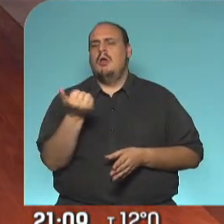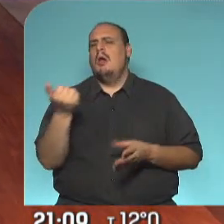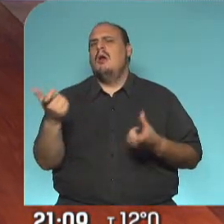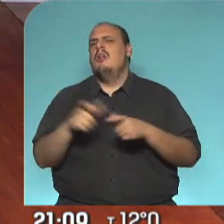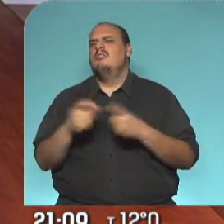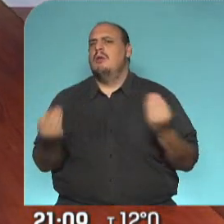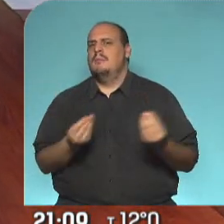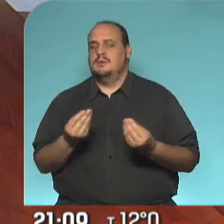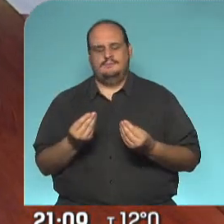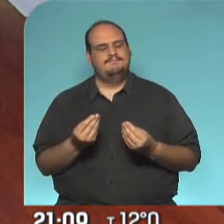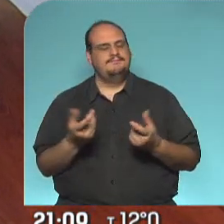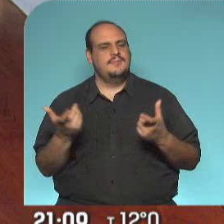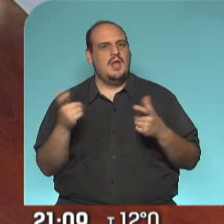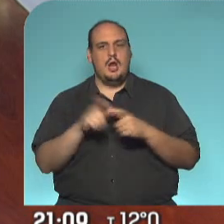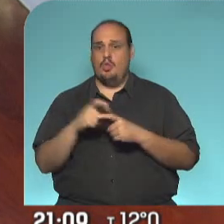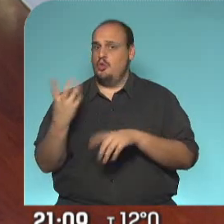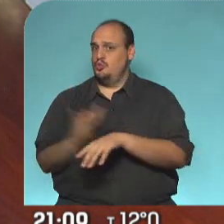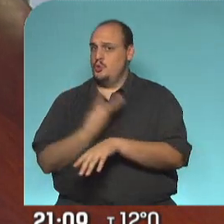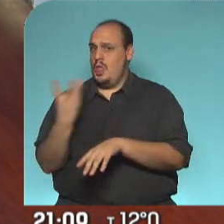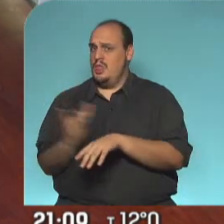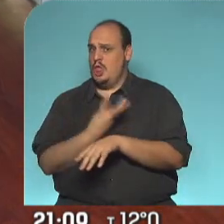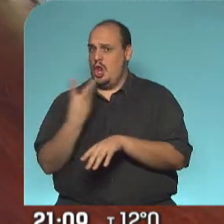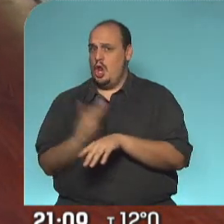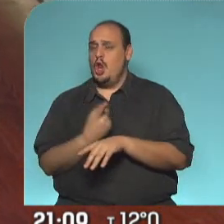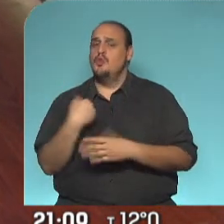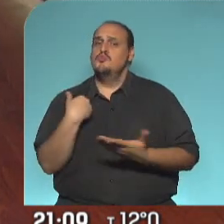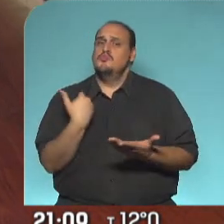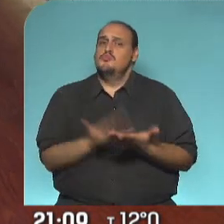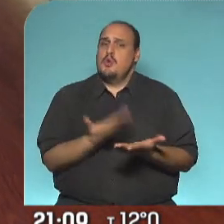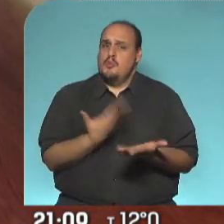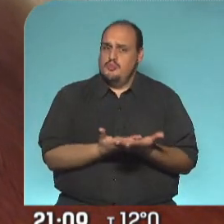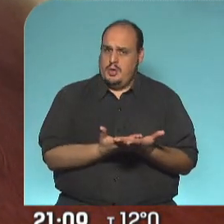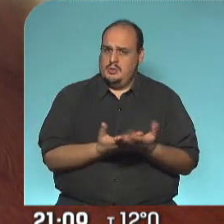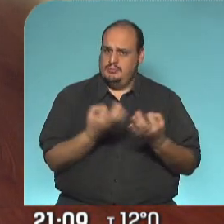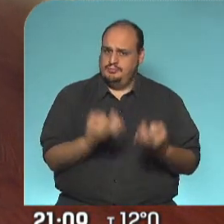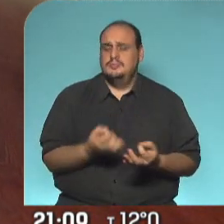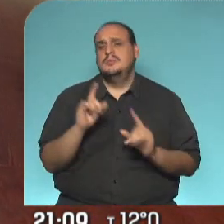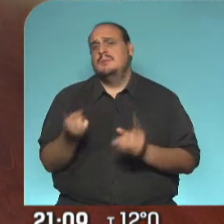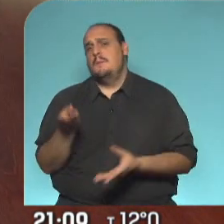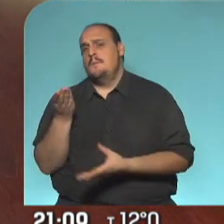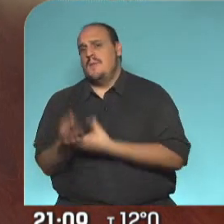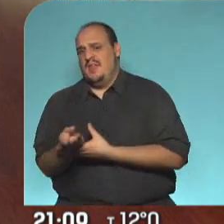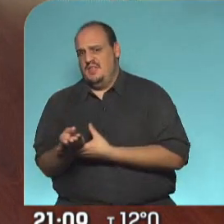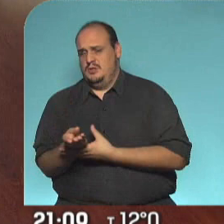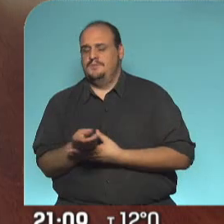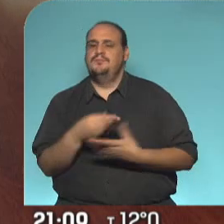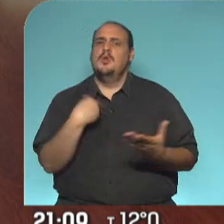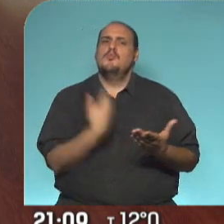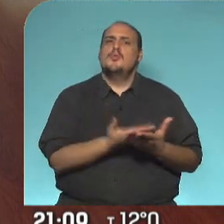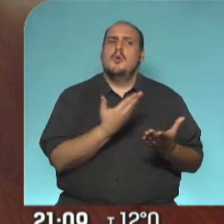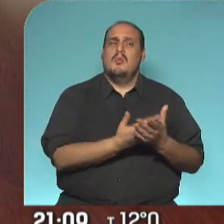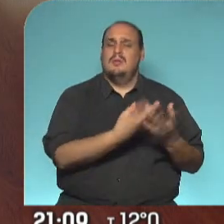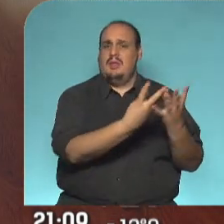4 horas. Te digo, una propuesta en concreto y un pedido. Uh-huh. Primero una propuesta, por supuesto, la conducción de la CGT y algunos